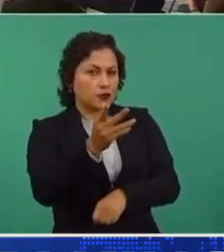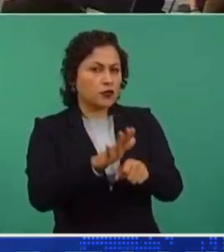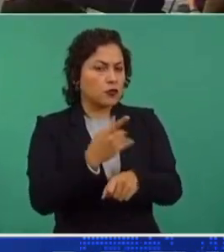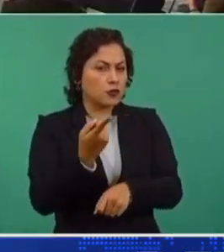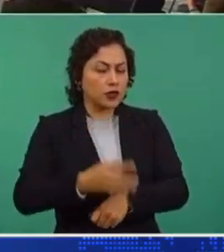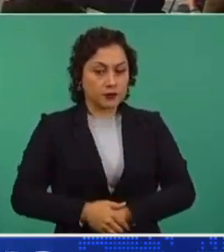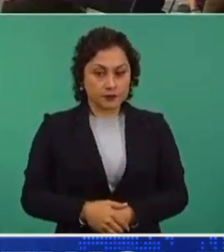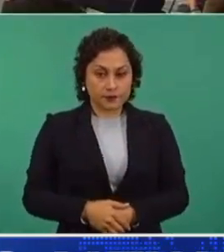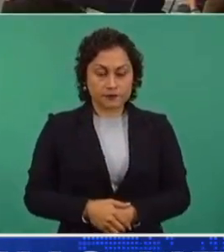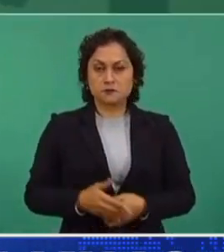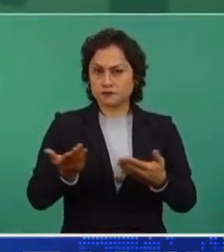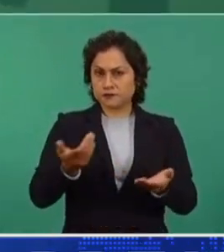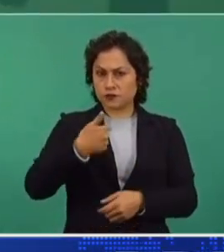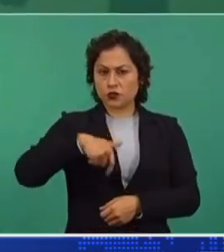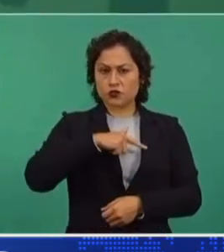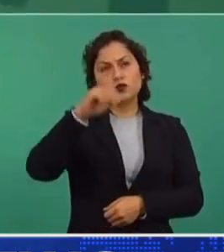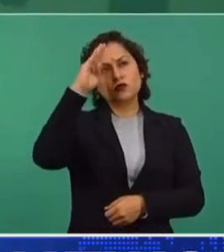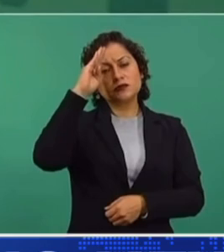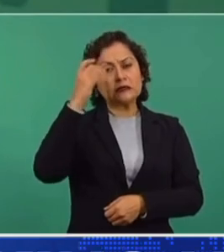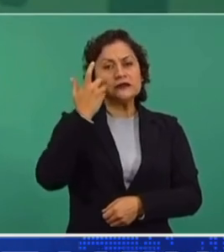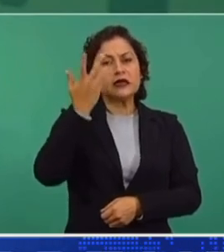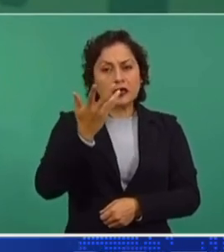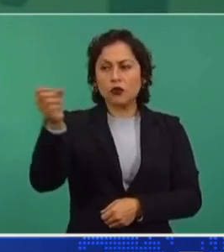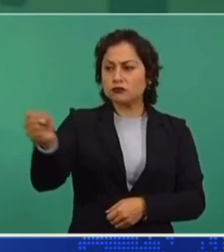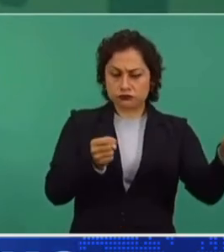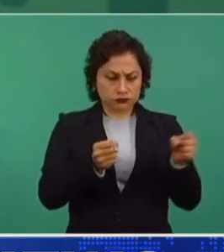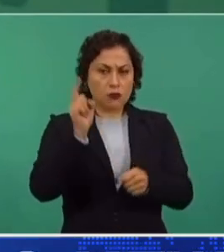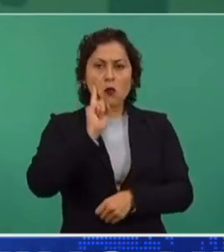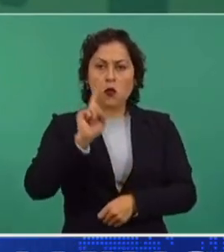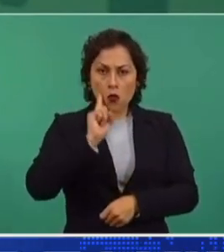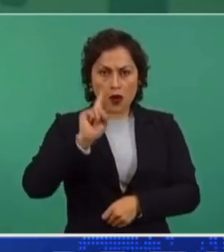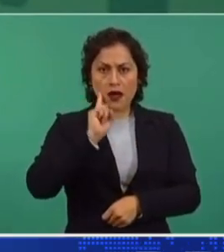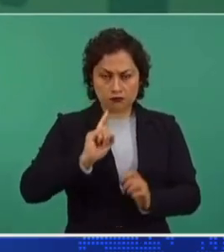Pues queremos que participen mujeres, que